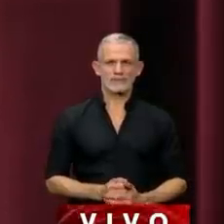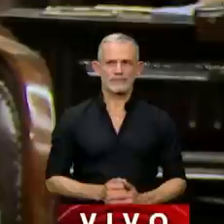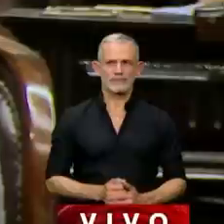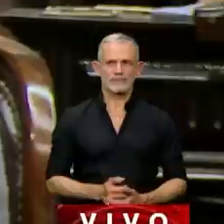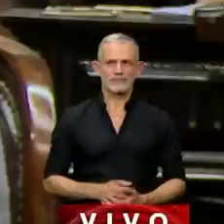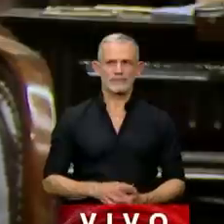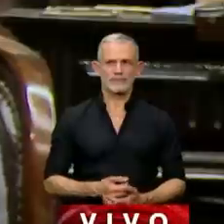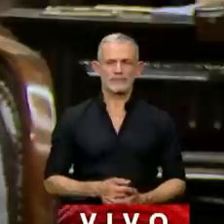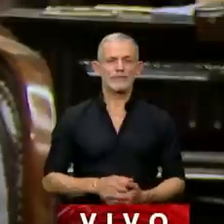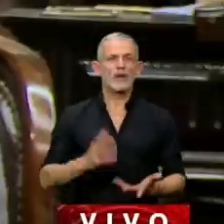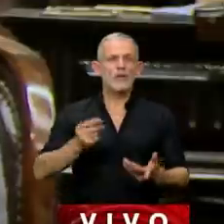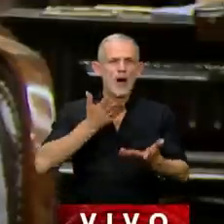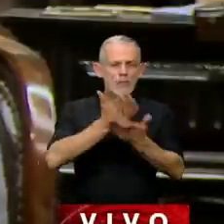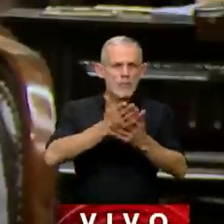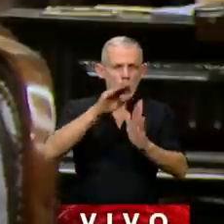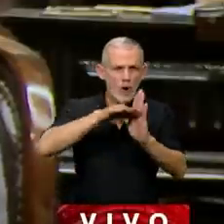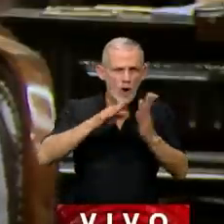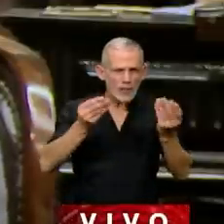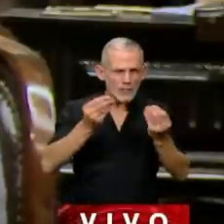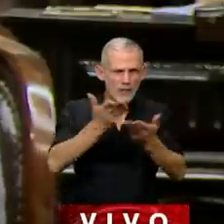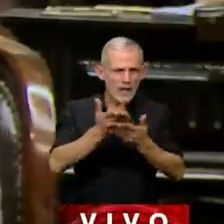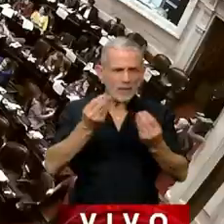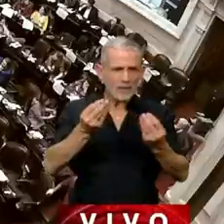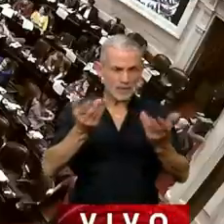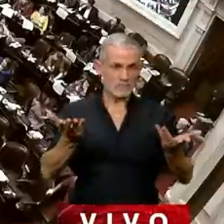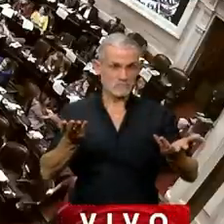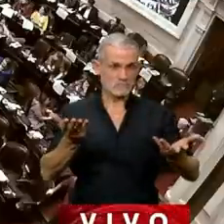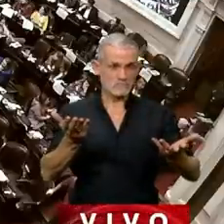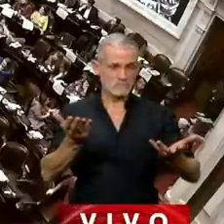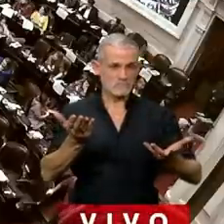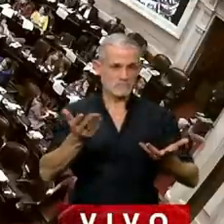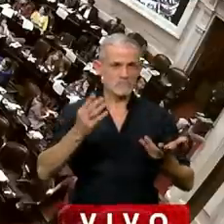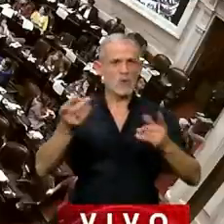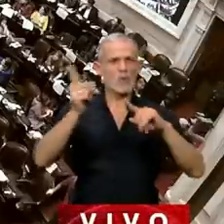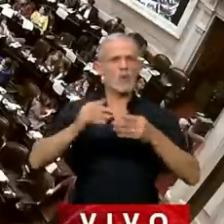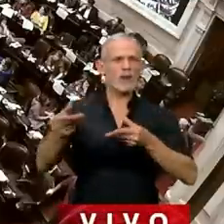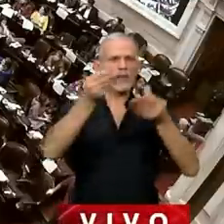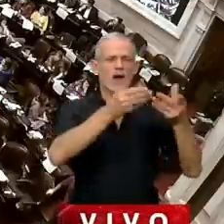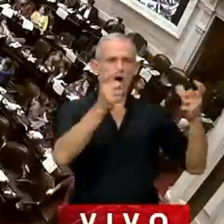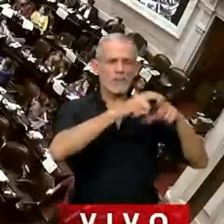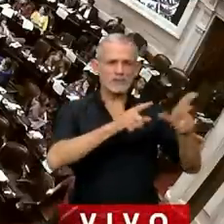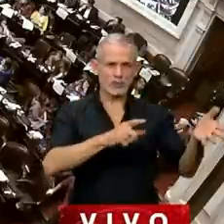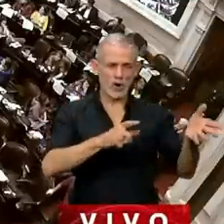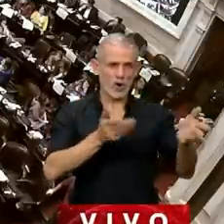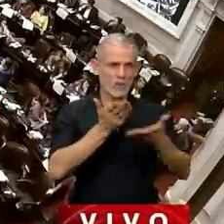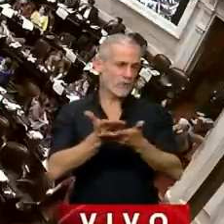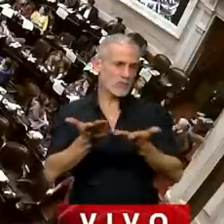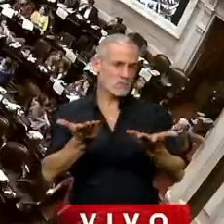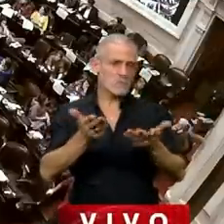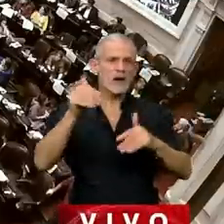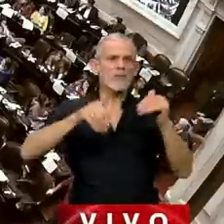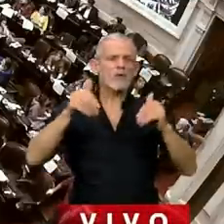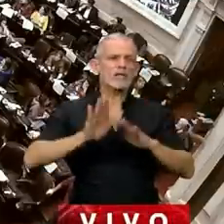Presidente. Pero es una moción de orden, diputada. Orden, la vuelta a comisión. Moción de orden.